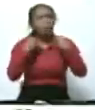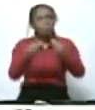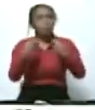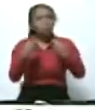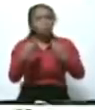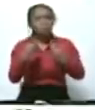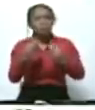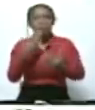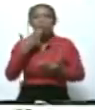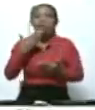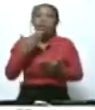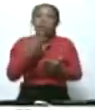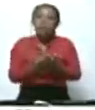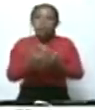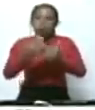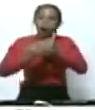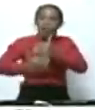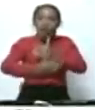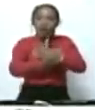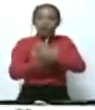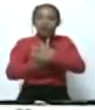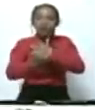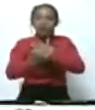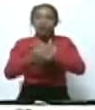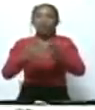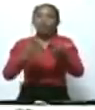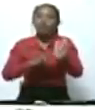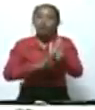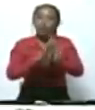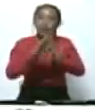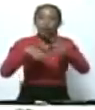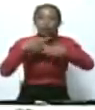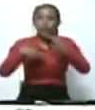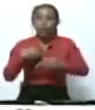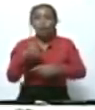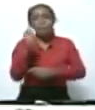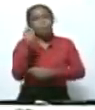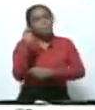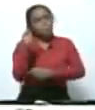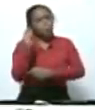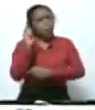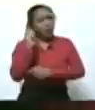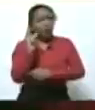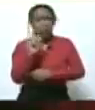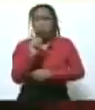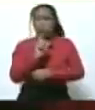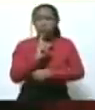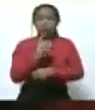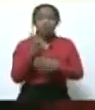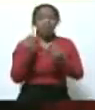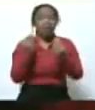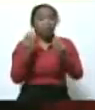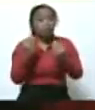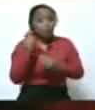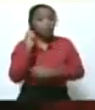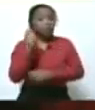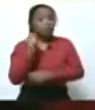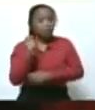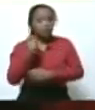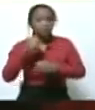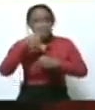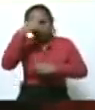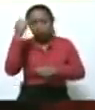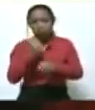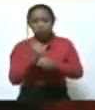que nos permita seguir avanzando en revolución. No son pocas las tareas, pues. No son pocas las tareas. Es